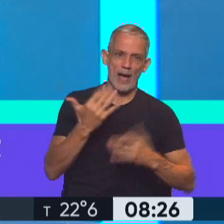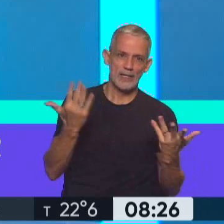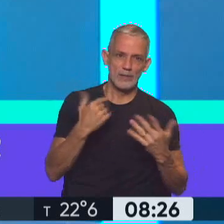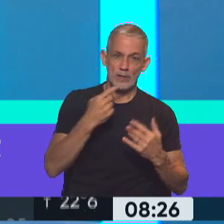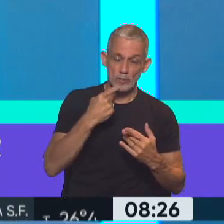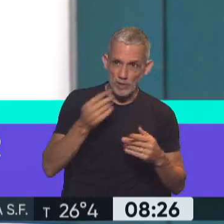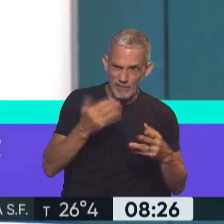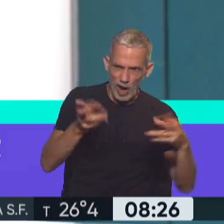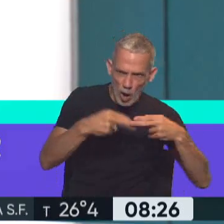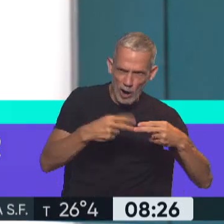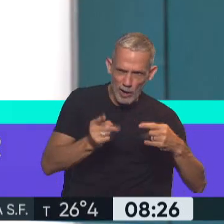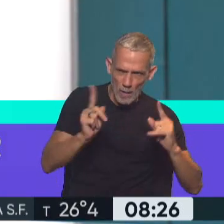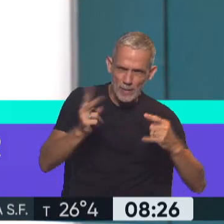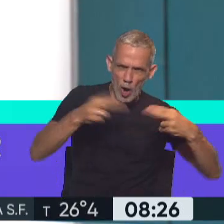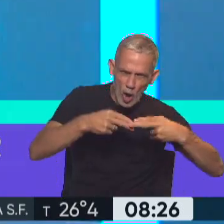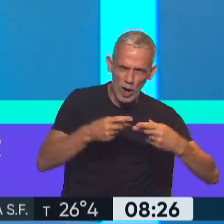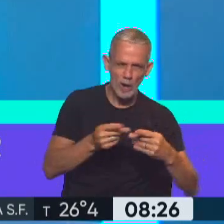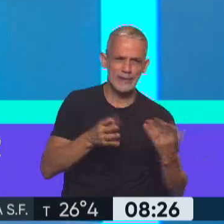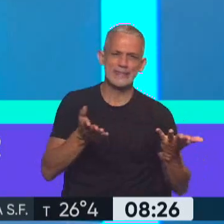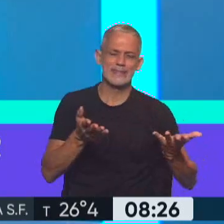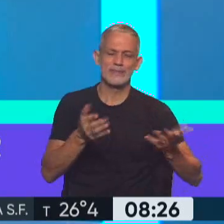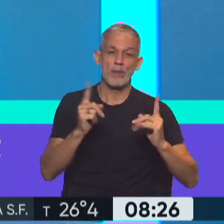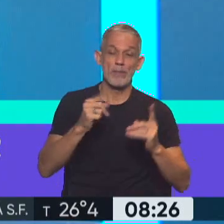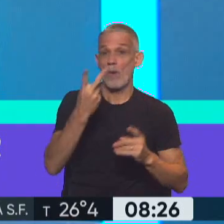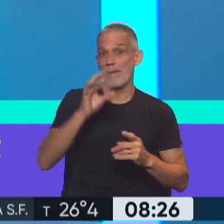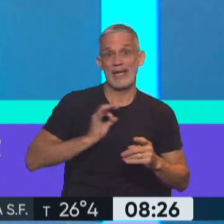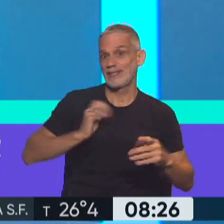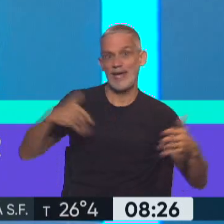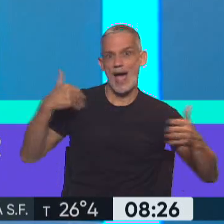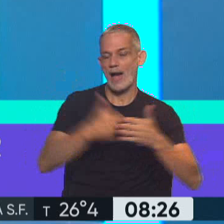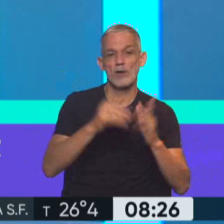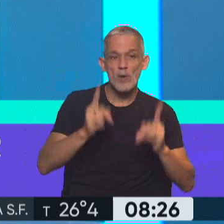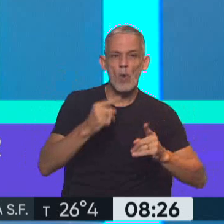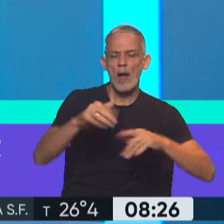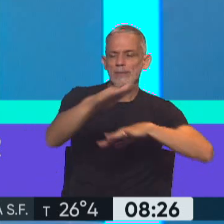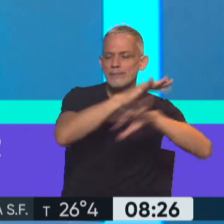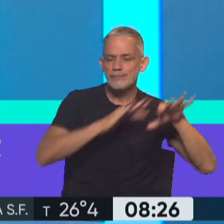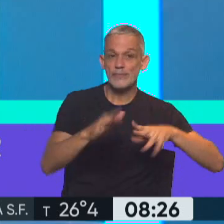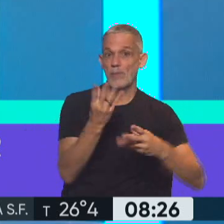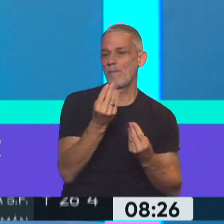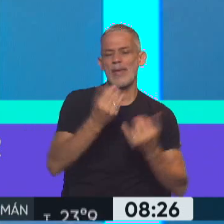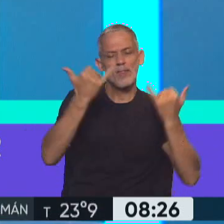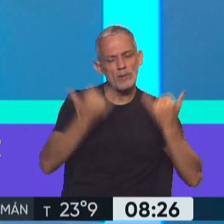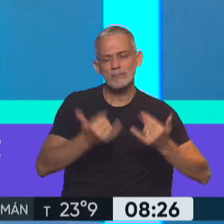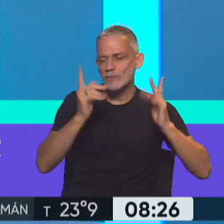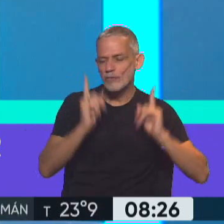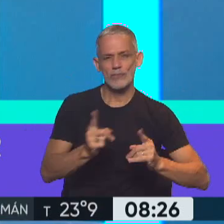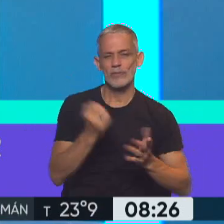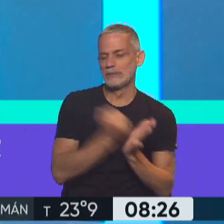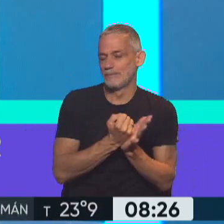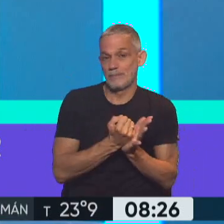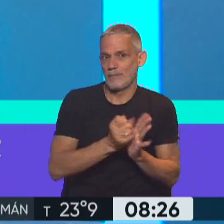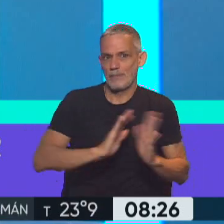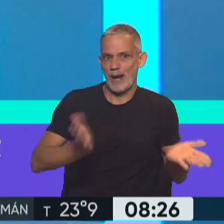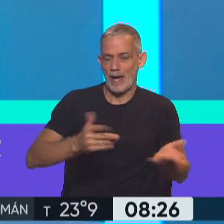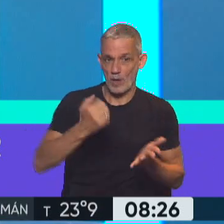che, se viene un corralito, sí, todo el tiempo ese fantasma, bueno, pasaron 20 años y la pregunta y los mitos o el miedo que vuelva no desapareció. O sea, pensemos